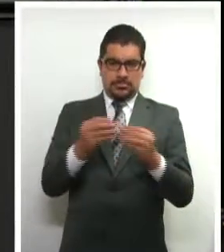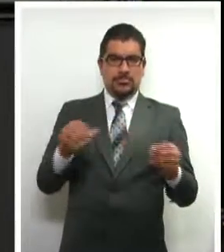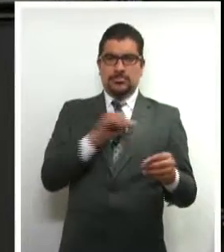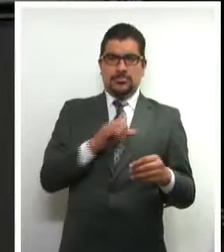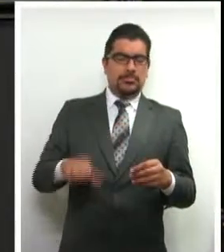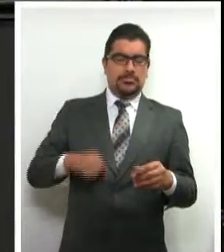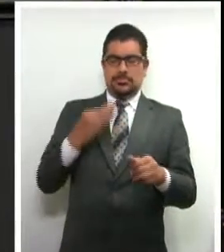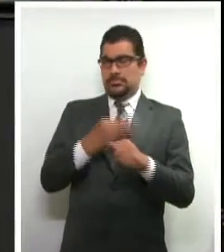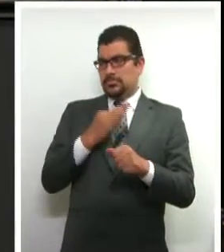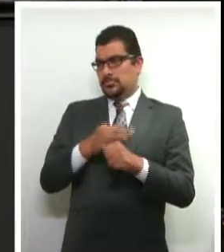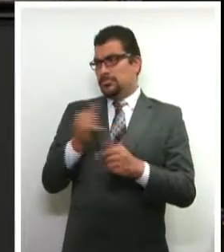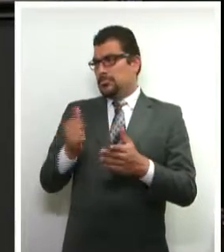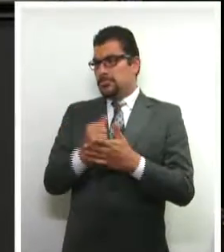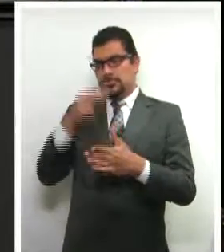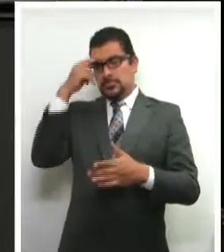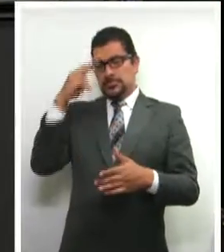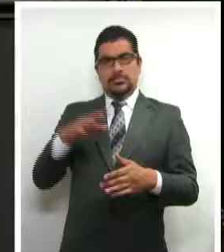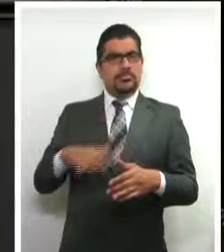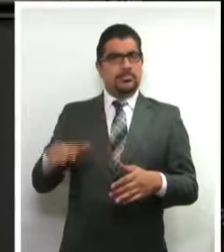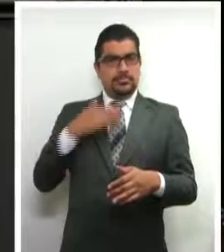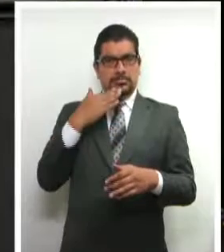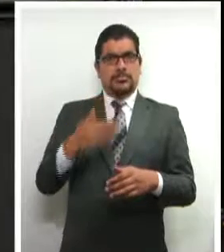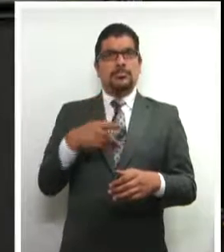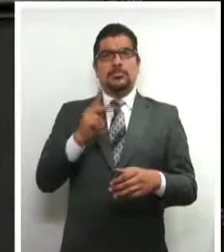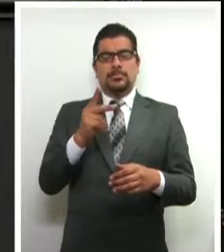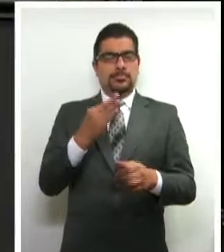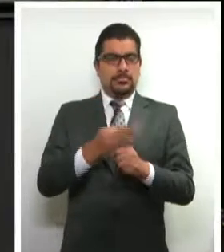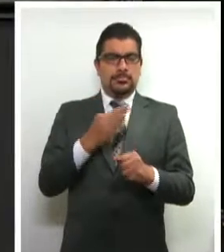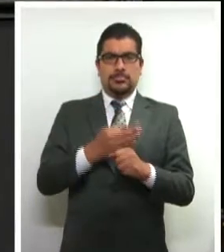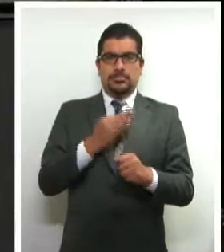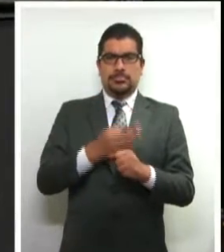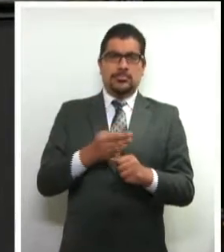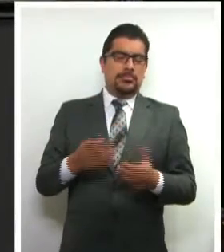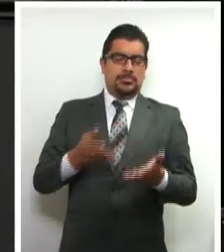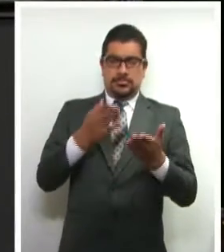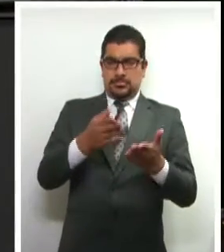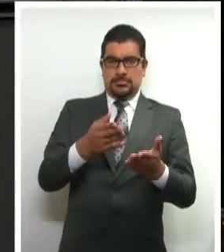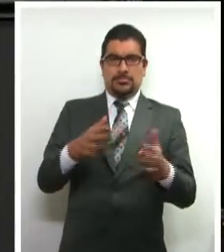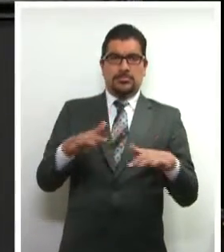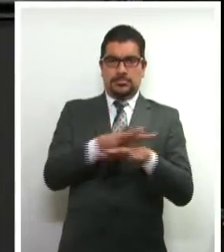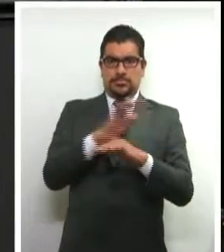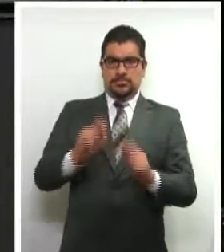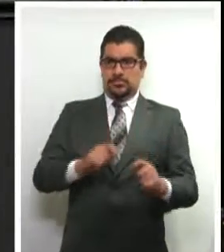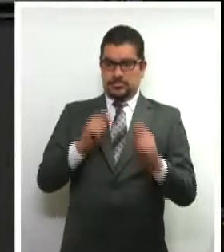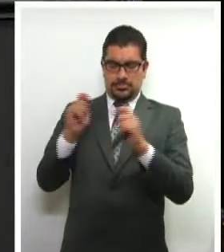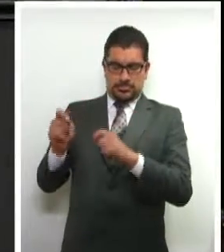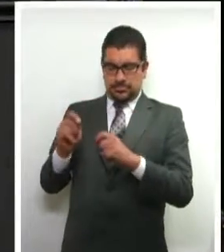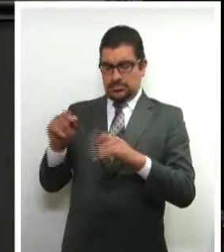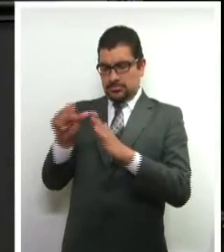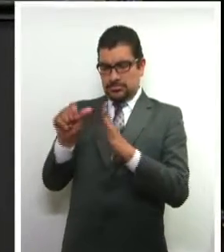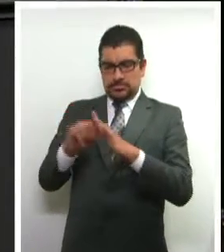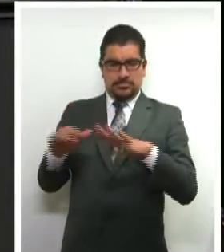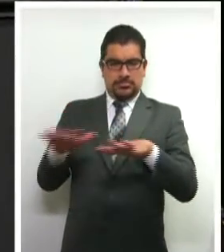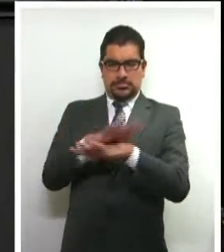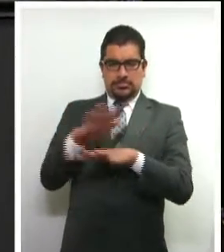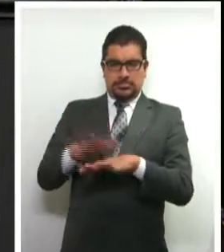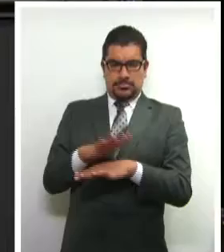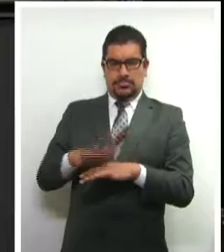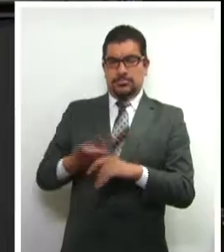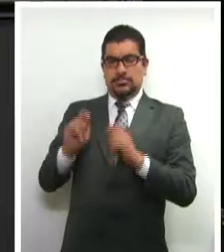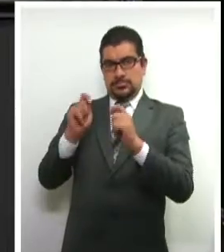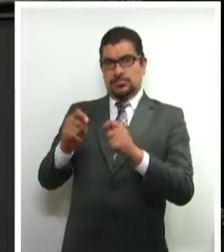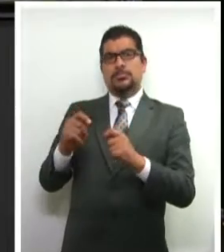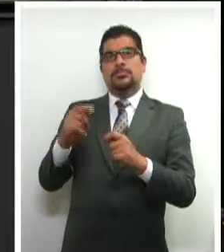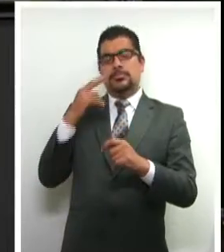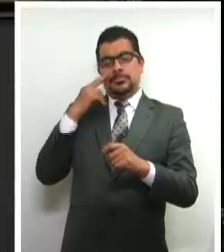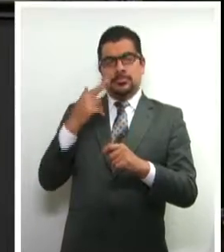de autoridad en la Ciudad de México. Sin embargo, el cambio de estatuto, esto es, la modificación en las atribuciones